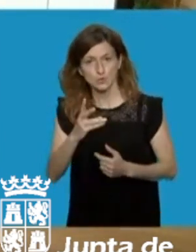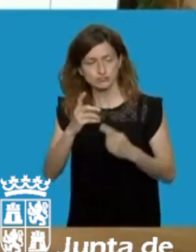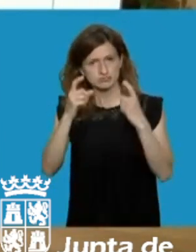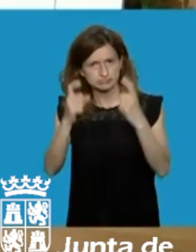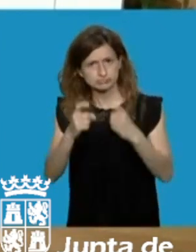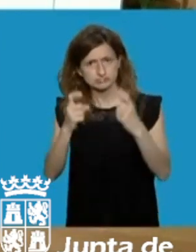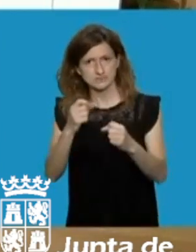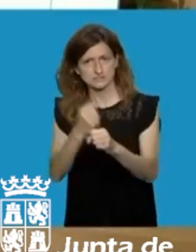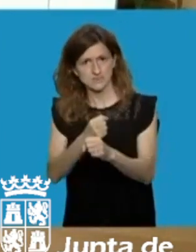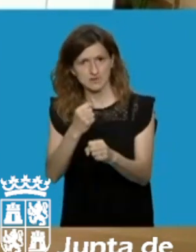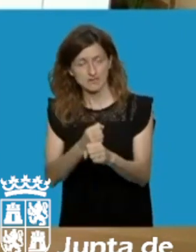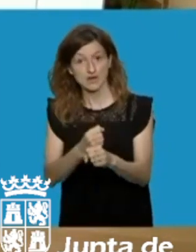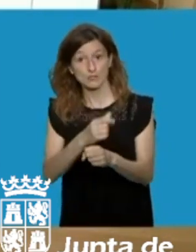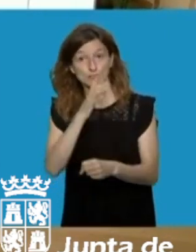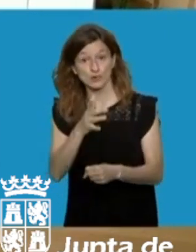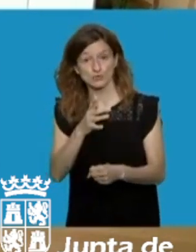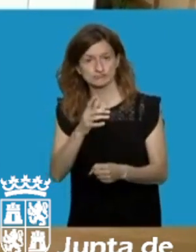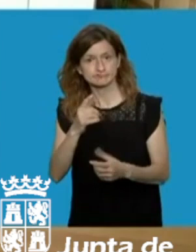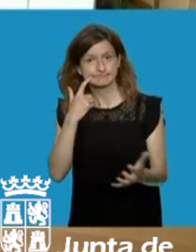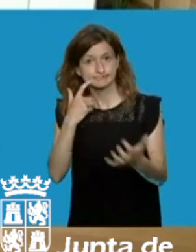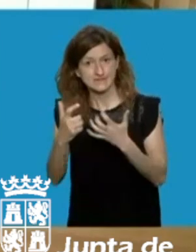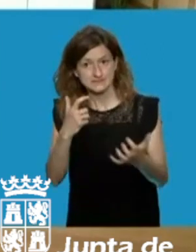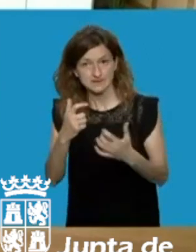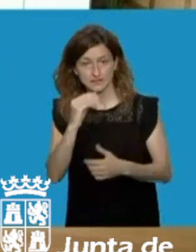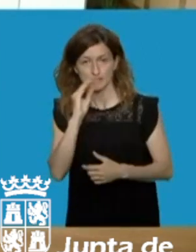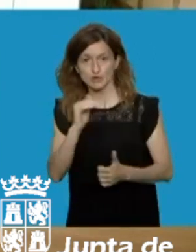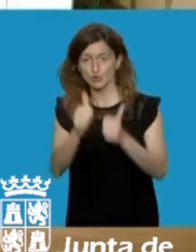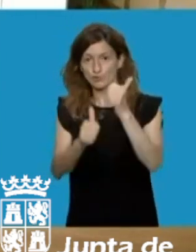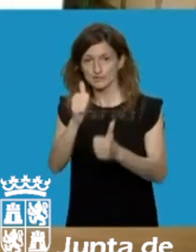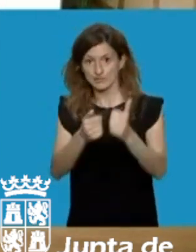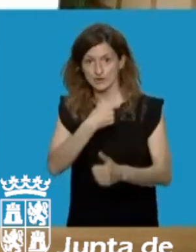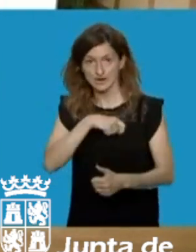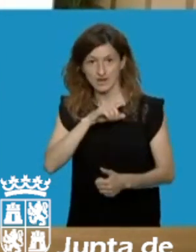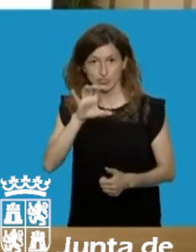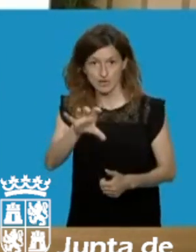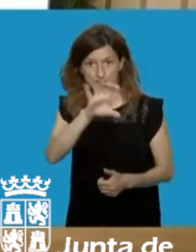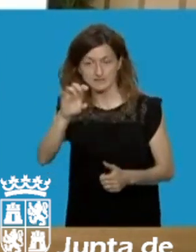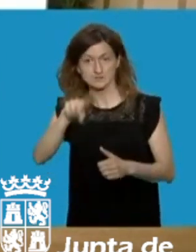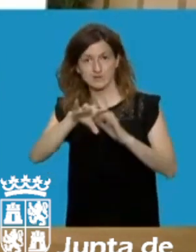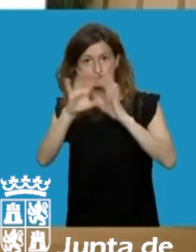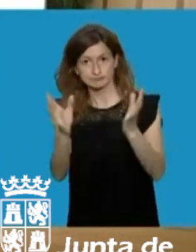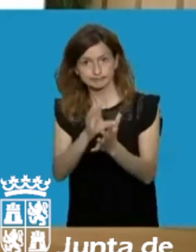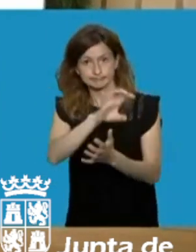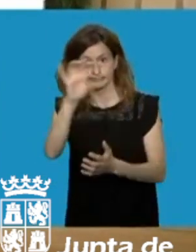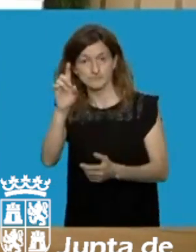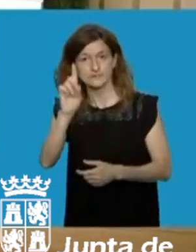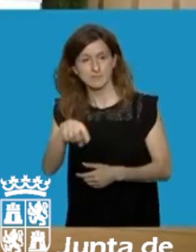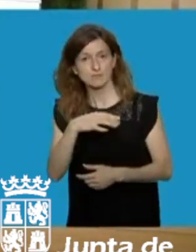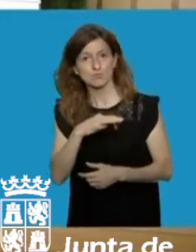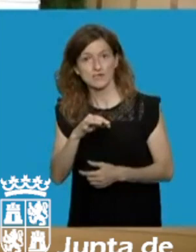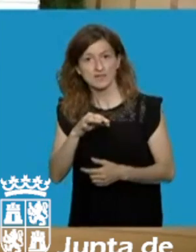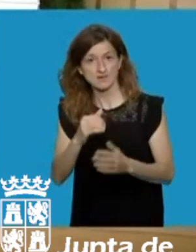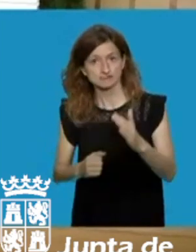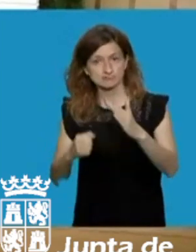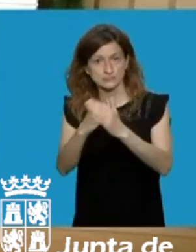y con tesón, que ha sabido destacar en las mejores competiciones nacionales e internacionales y que ha conseguido situarse en la